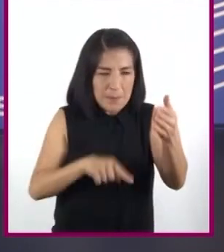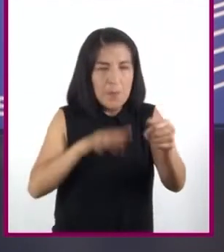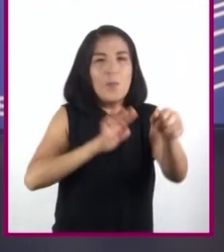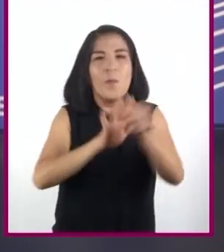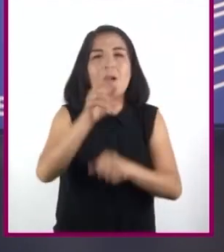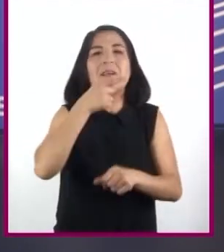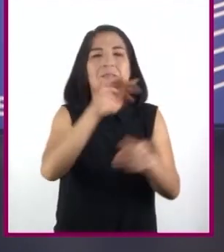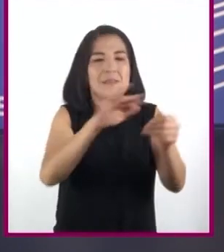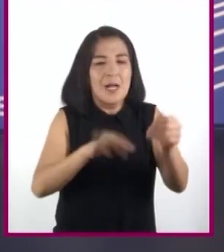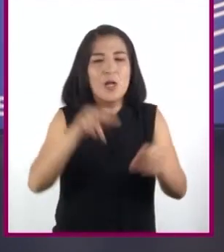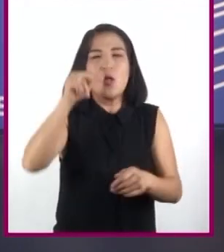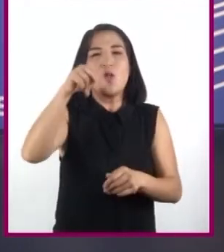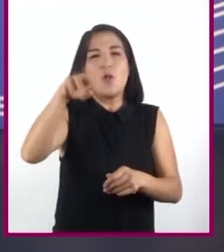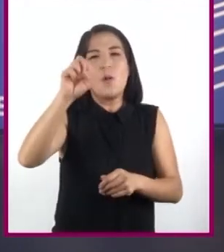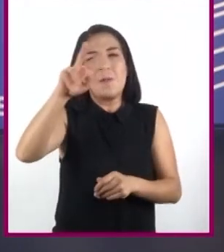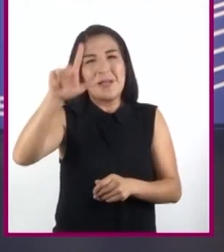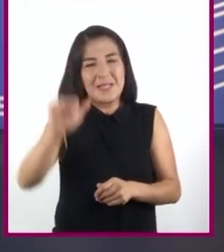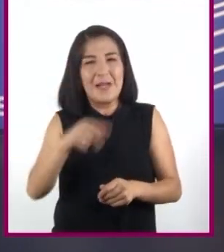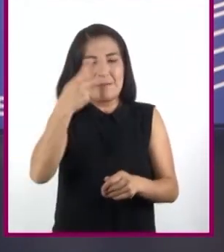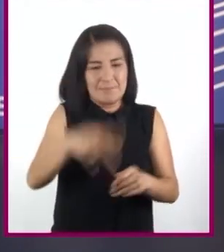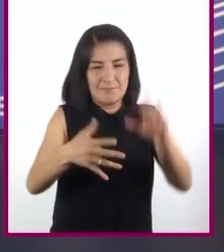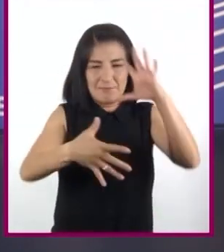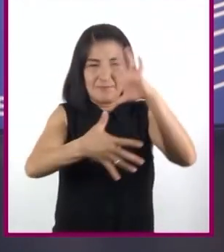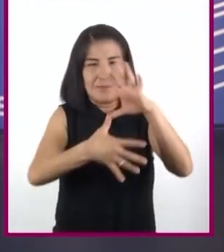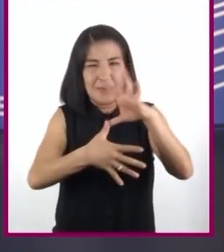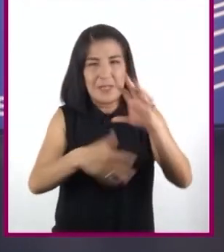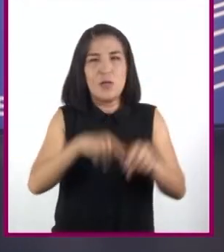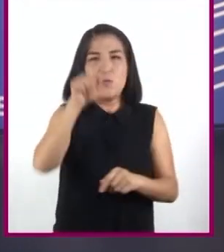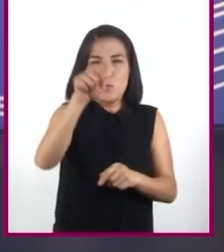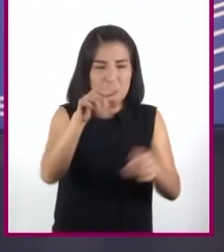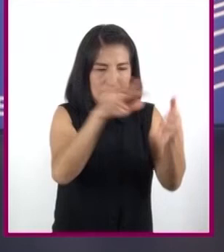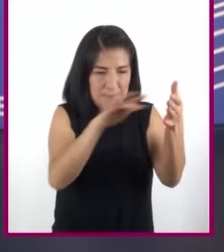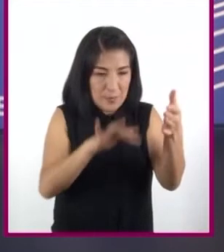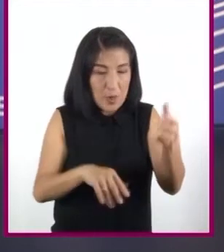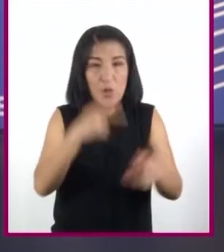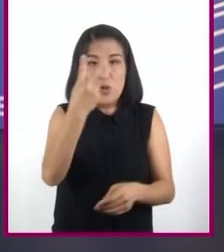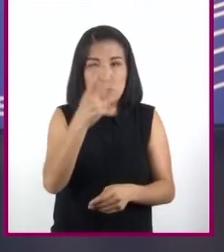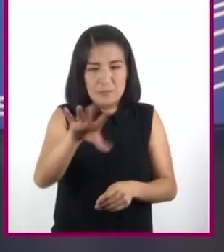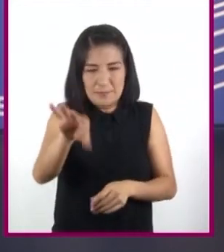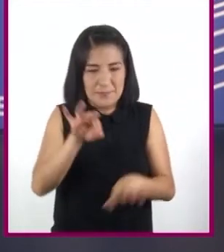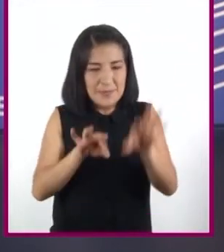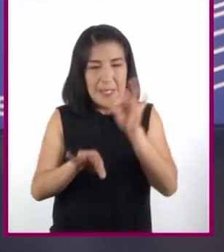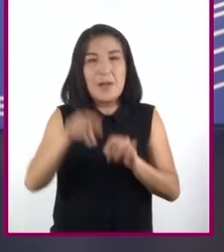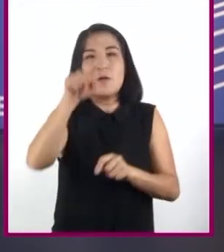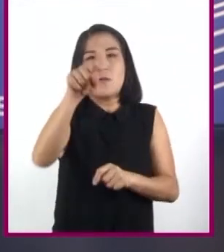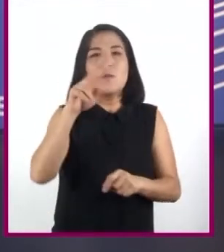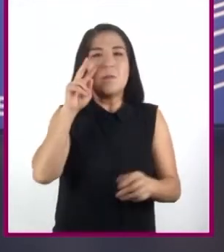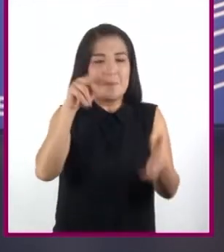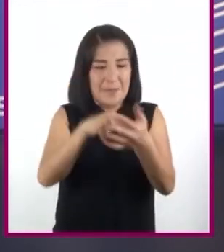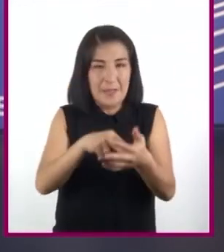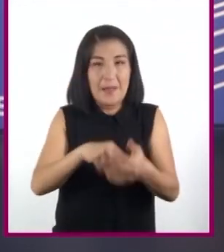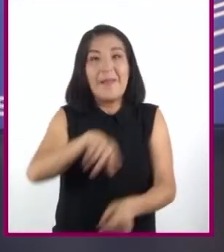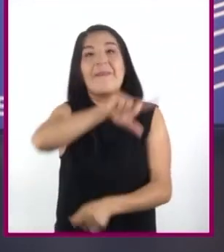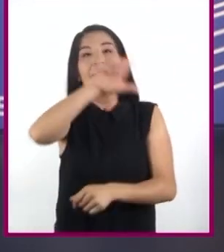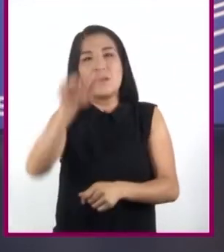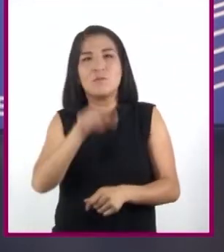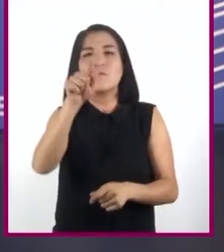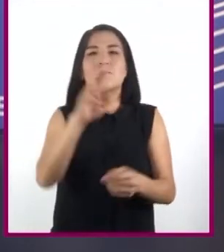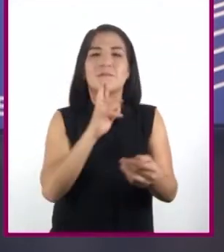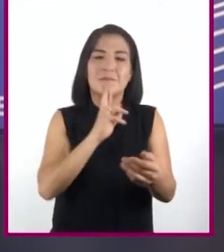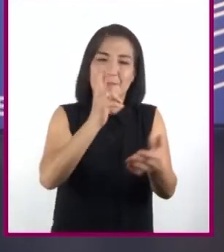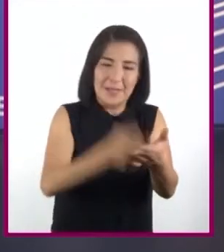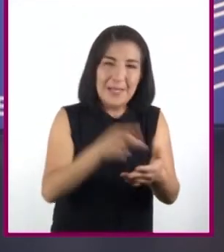o novelas de la narrativa latinoamericana. Lee 2 narraciones que ahí se encuentren. Después contesta